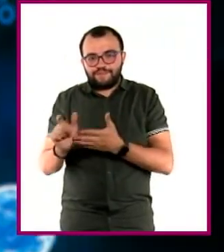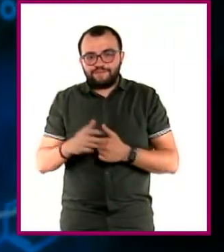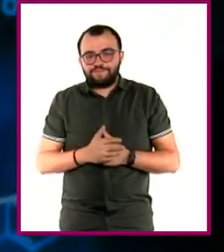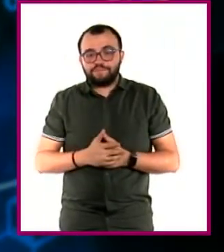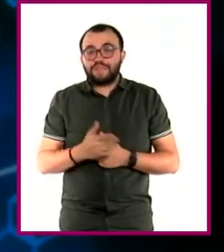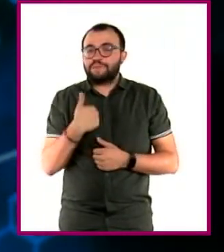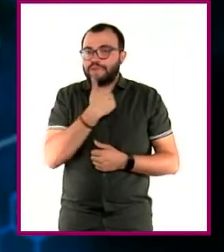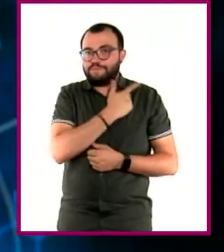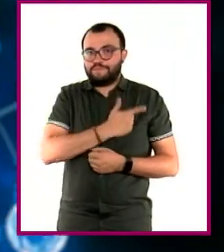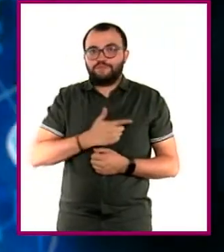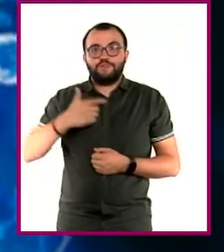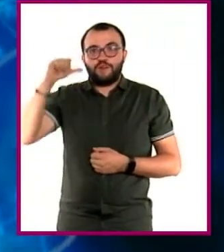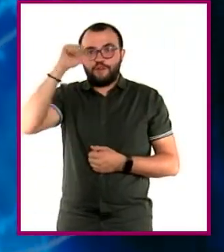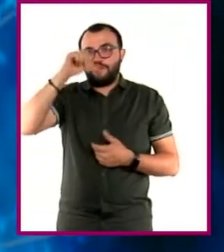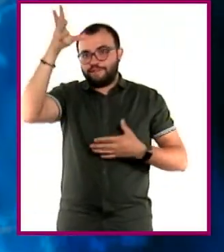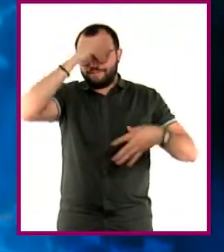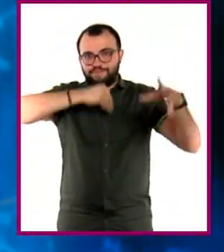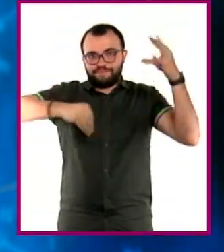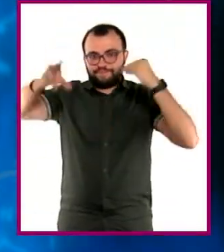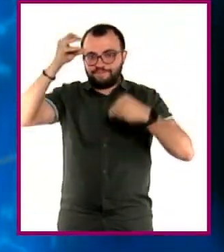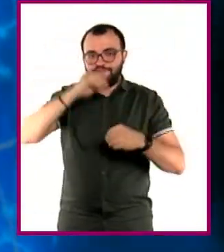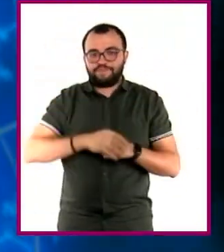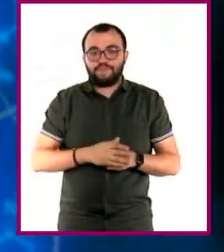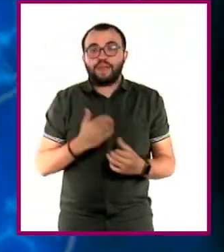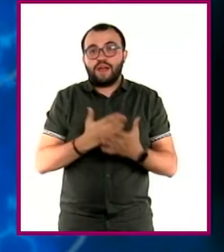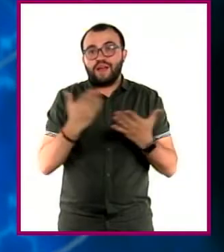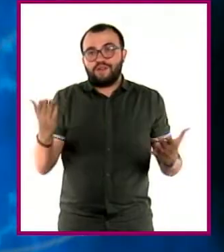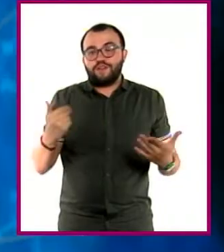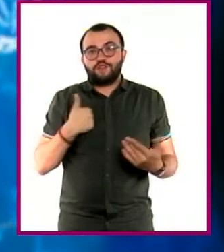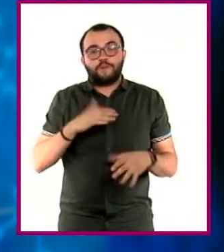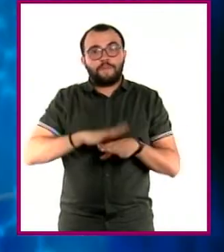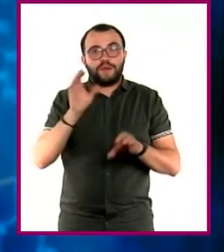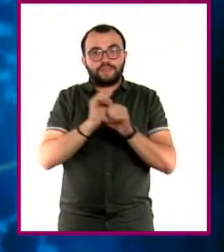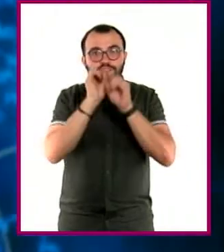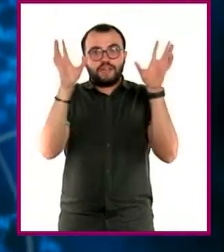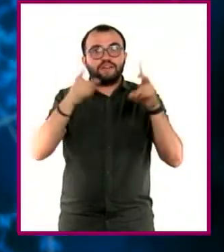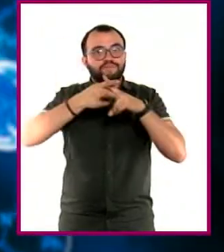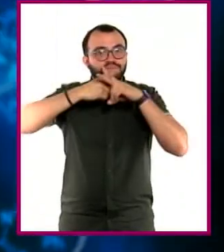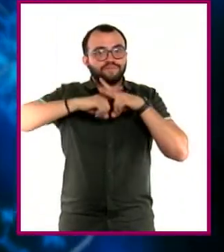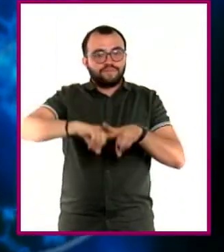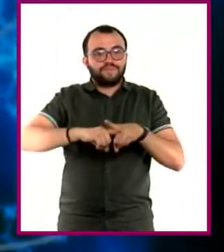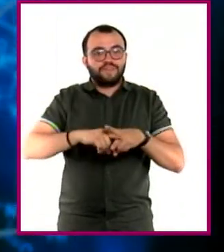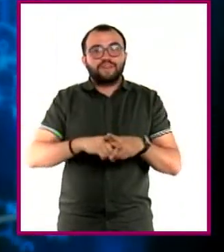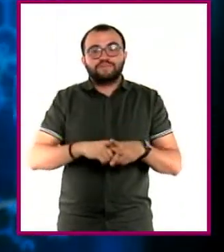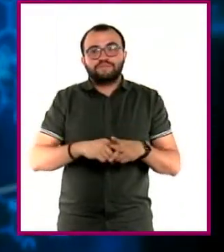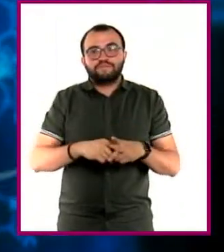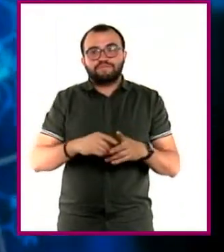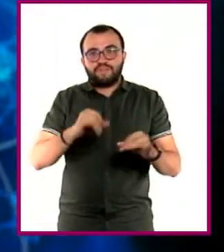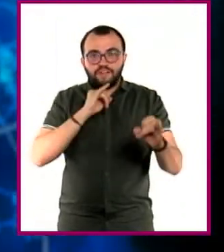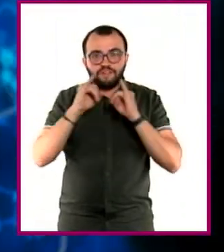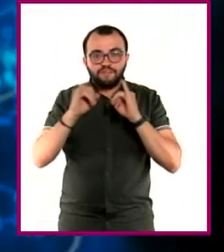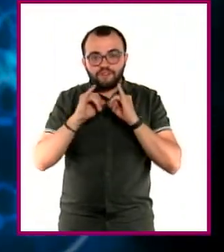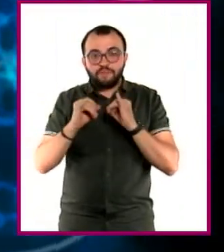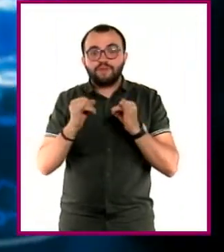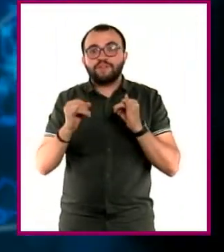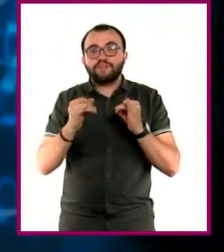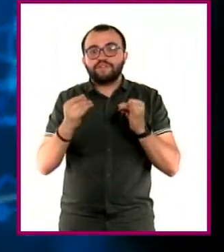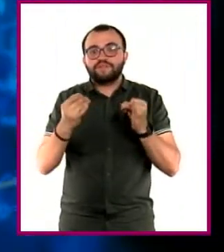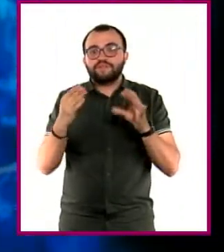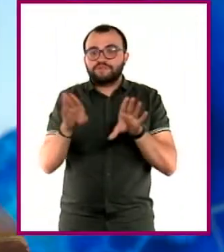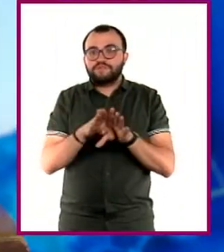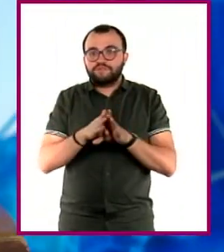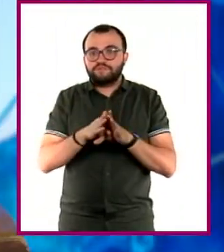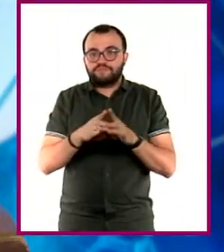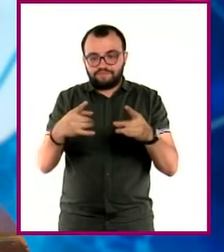Pues me gustó mucho todo lo que aprendimos hoy. Ahora sí tengo más claro el origen, conformación y distribución de los elementos en la tabla